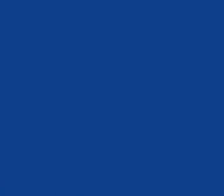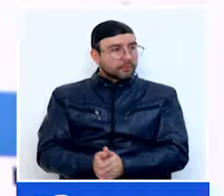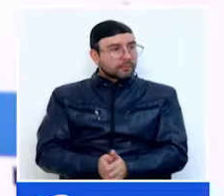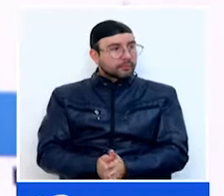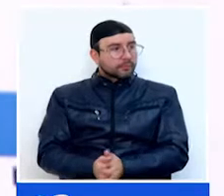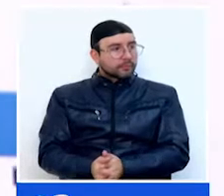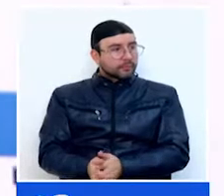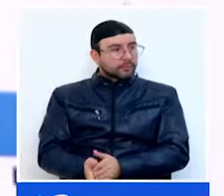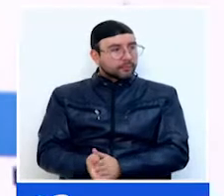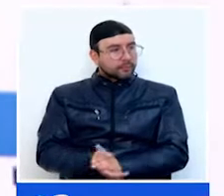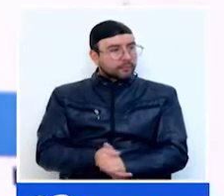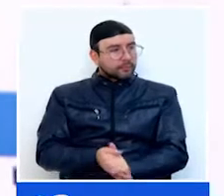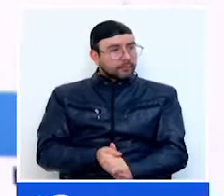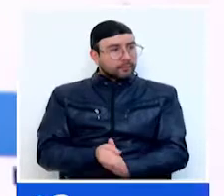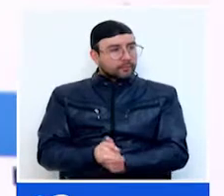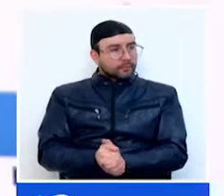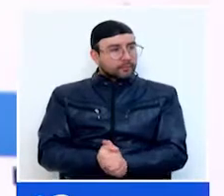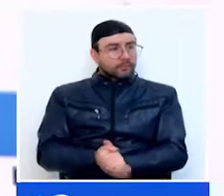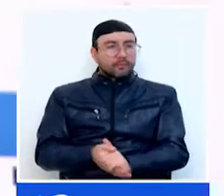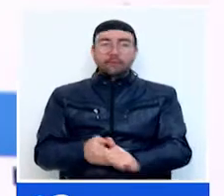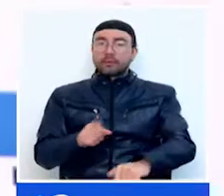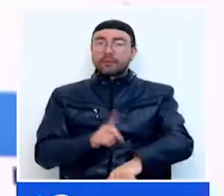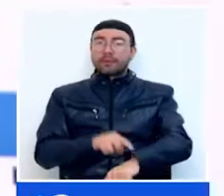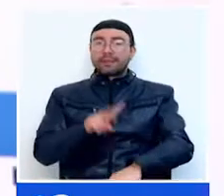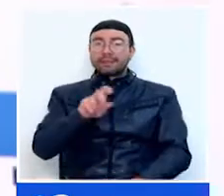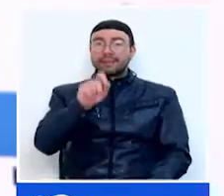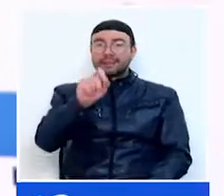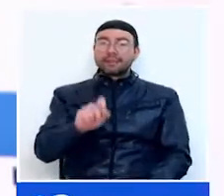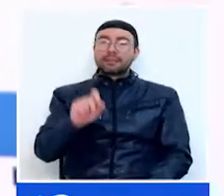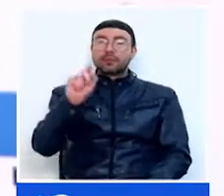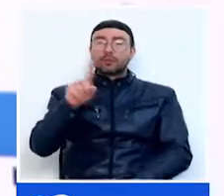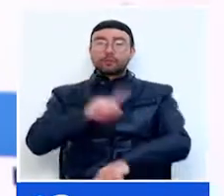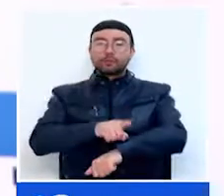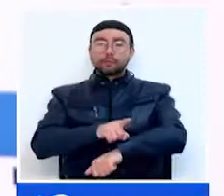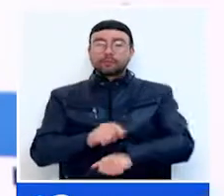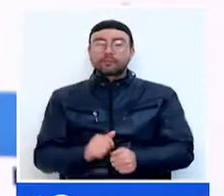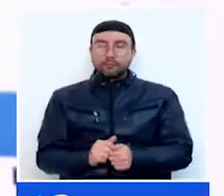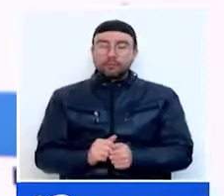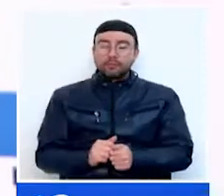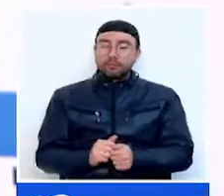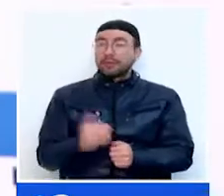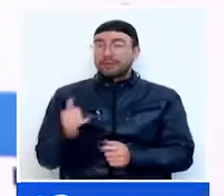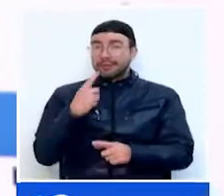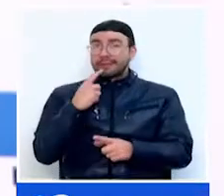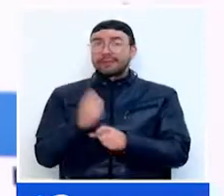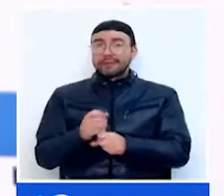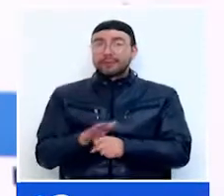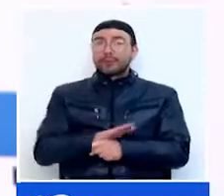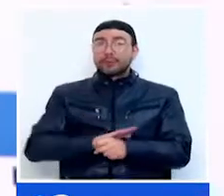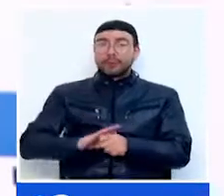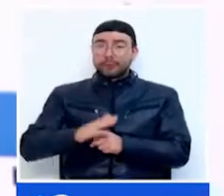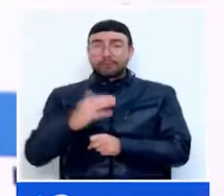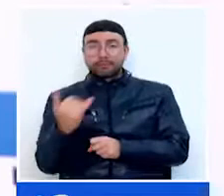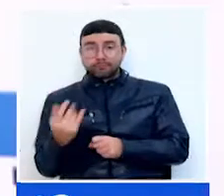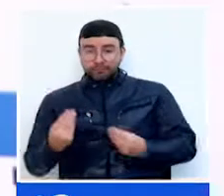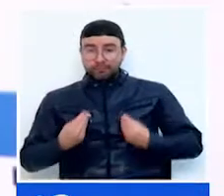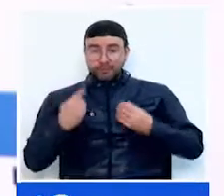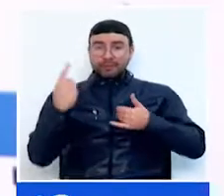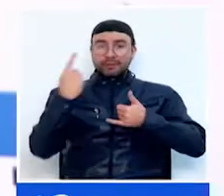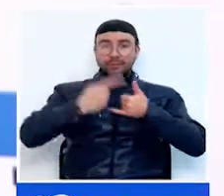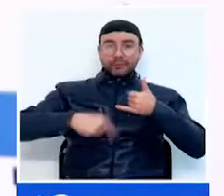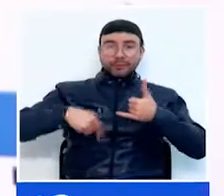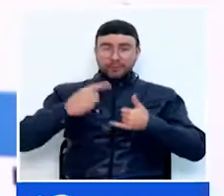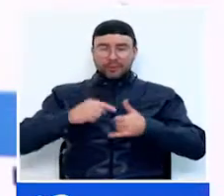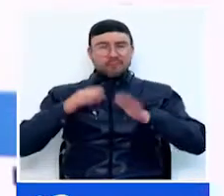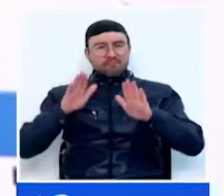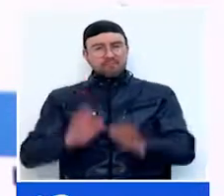www.medplus.com.co. Son las 7 de la noche, 11 minutos. Debido a la difícil situación que en este momento se vive en nuestro país por cuenta del